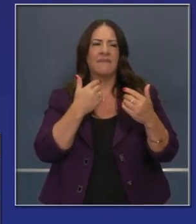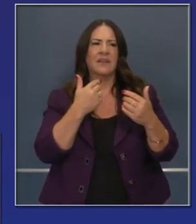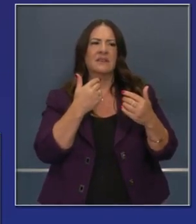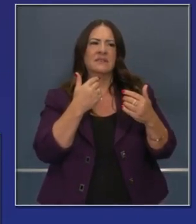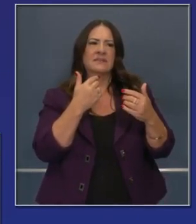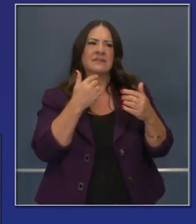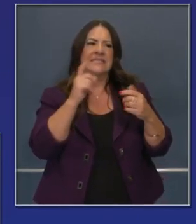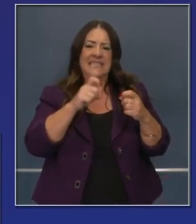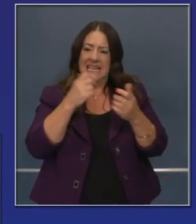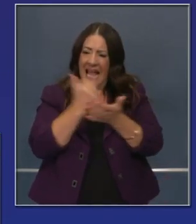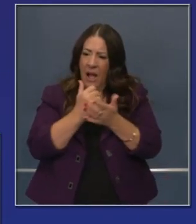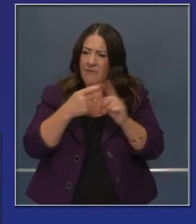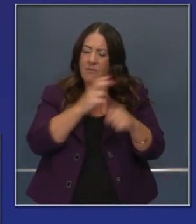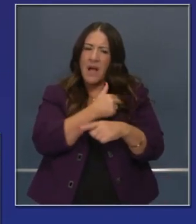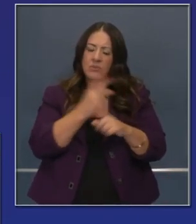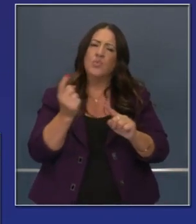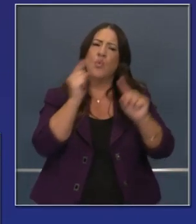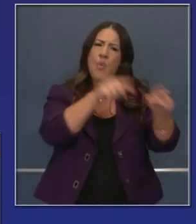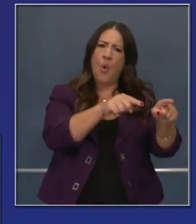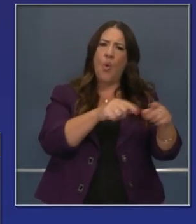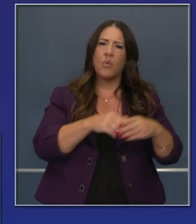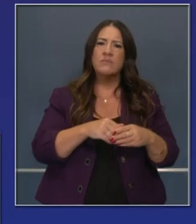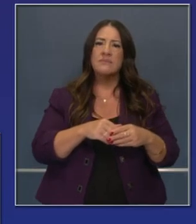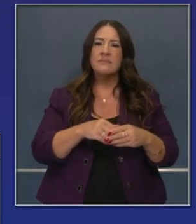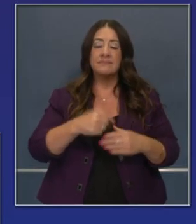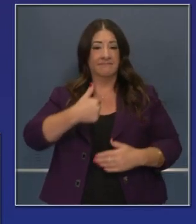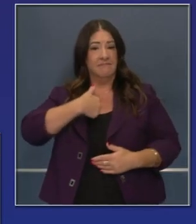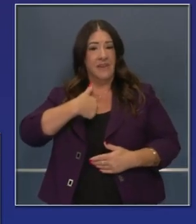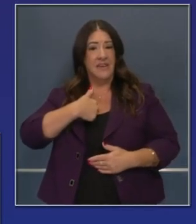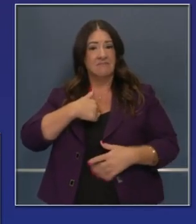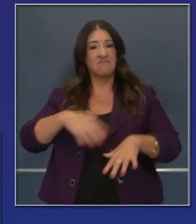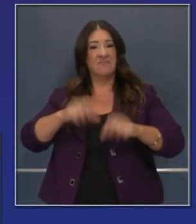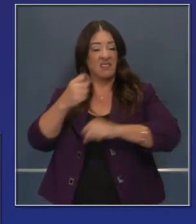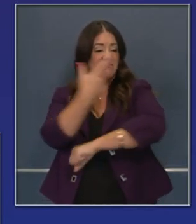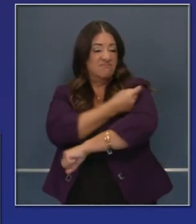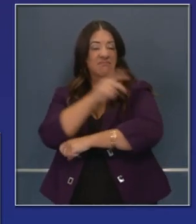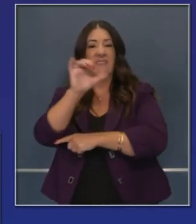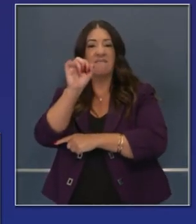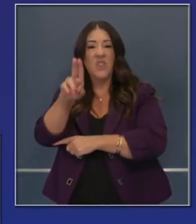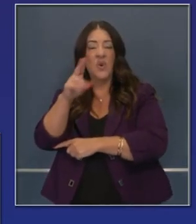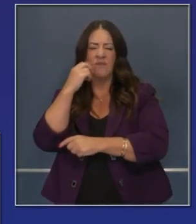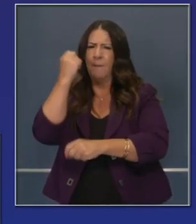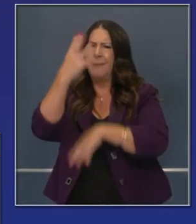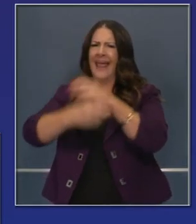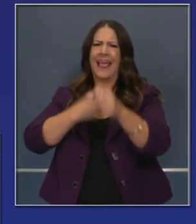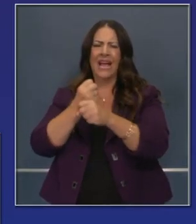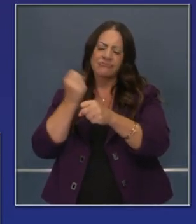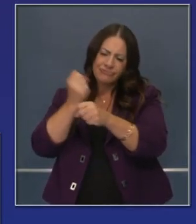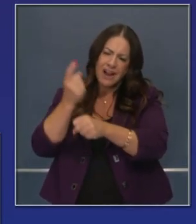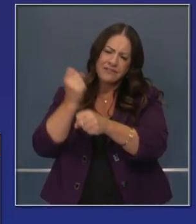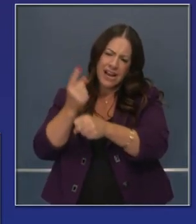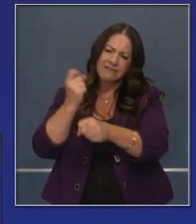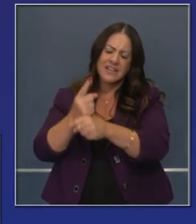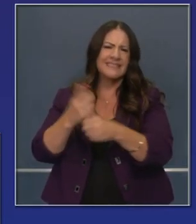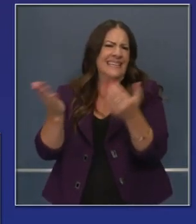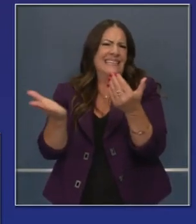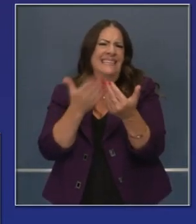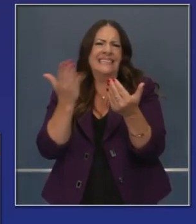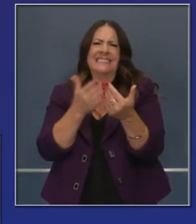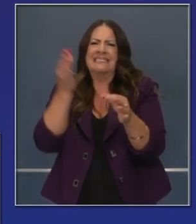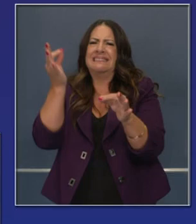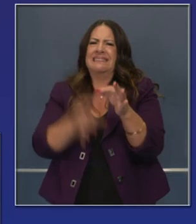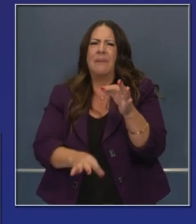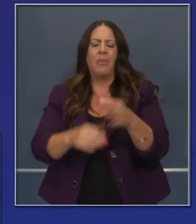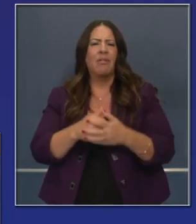merecemos. Por eso es importantísimo vacunarse para influenza. Yo lo he hecho cada año desde que puedo recordar. Es